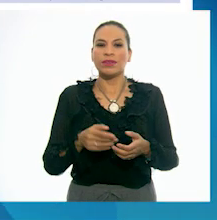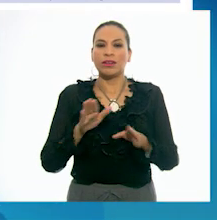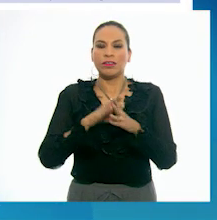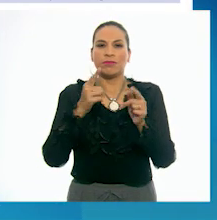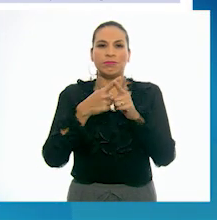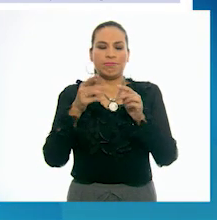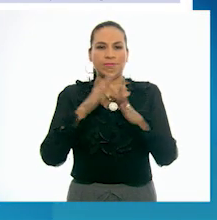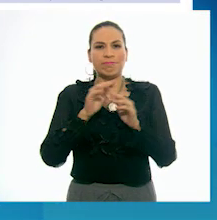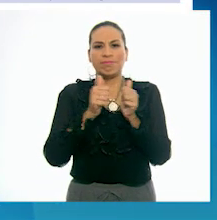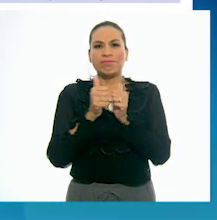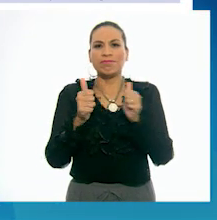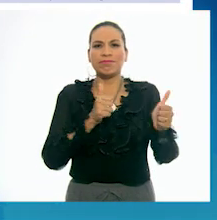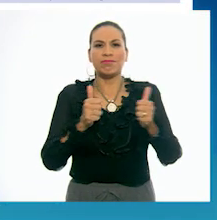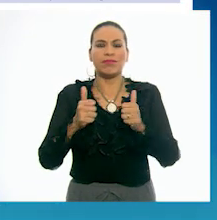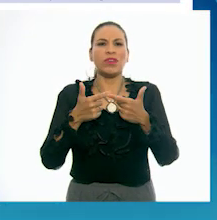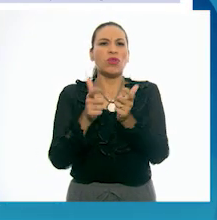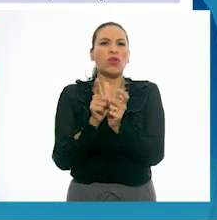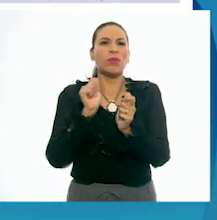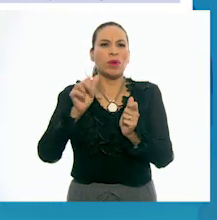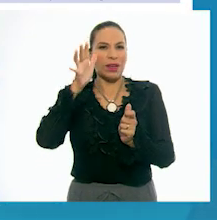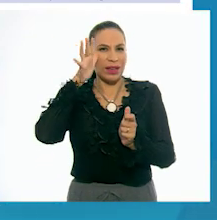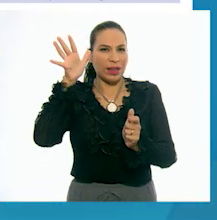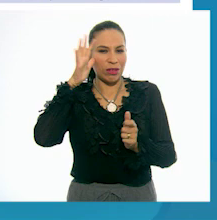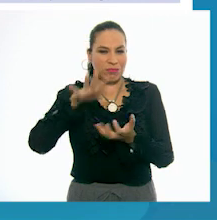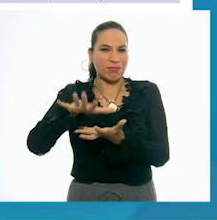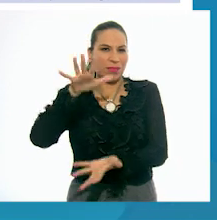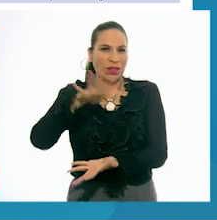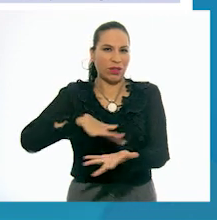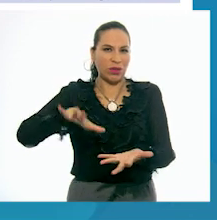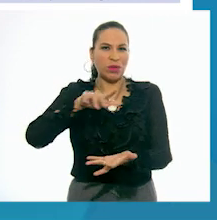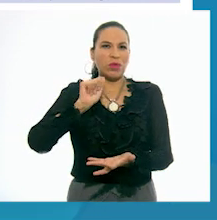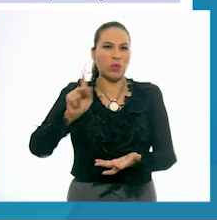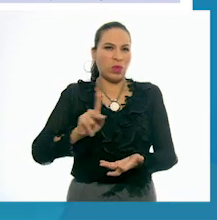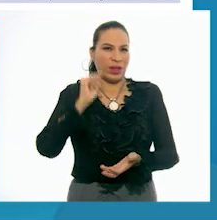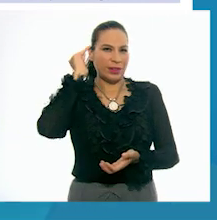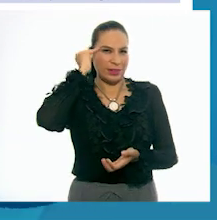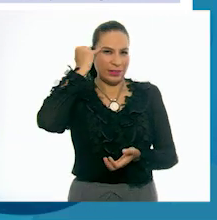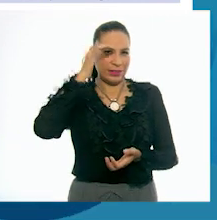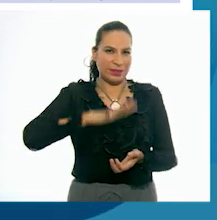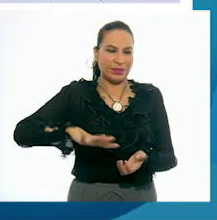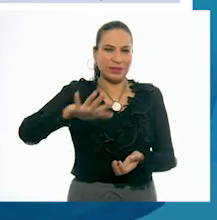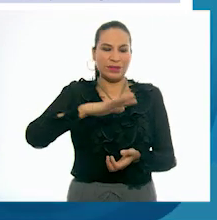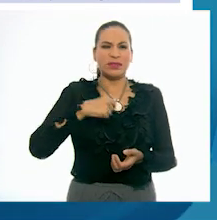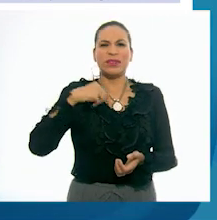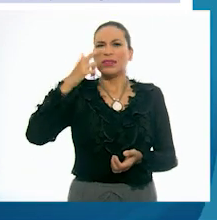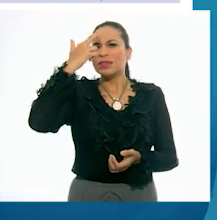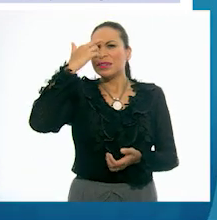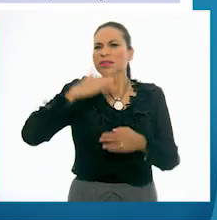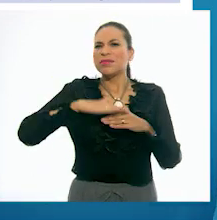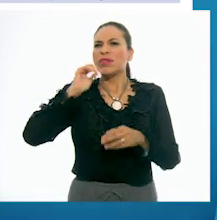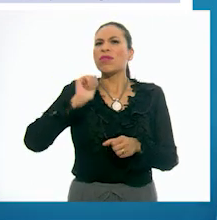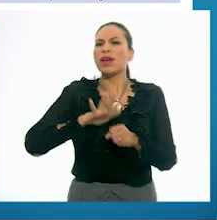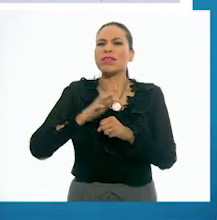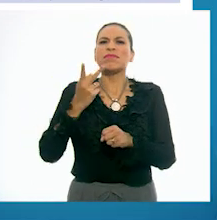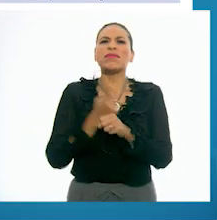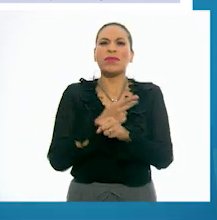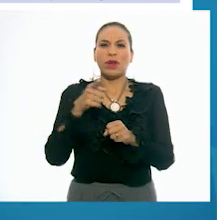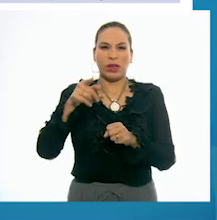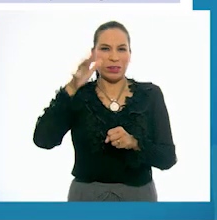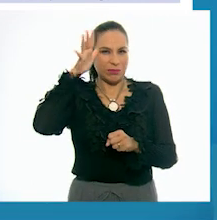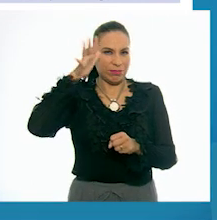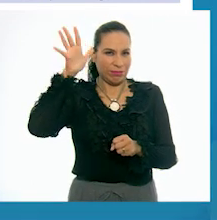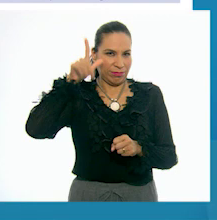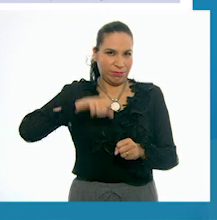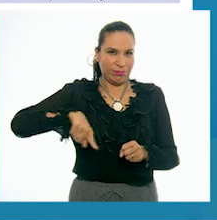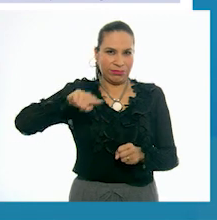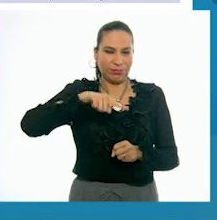división existente entre los mexicas y la mayoría de los pueblos indígenas. Y si mal no recuerdo, eso pasó porque los